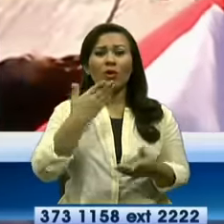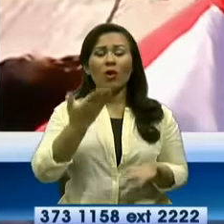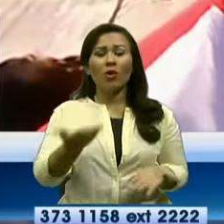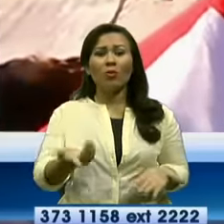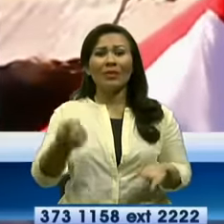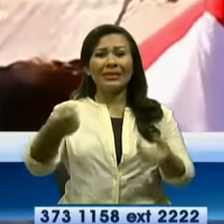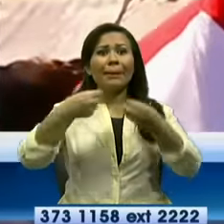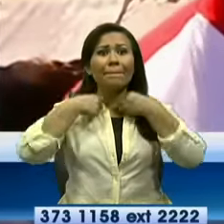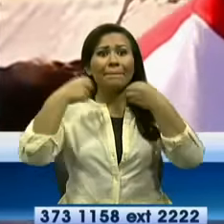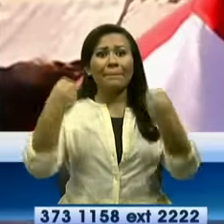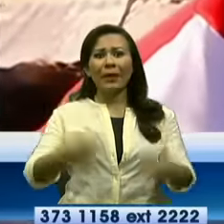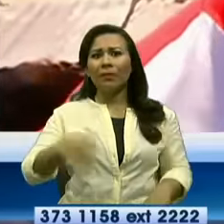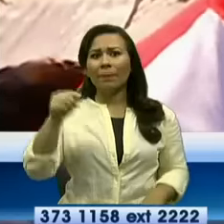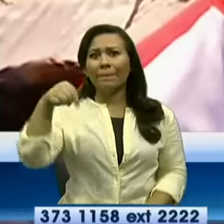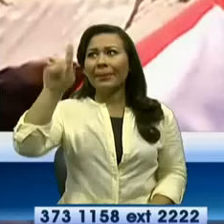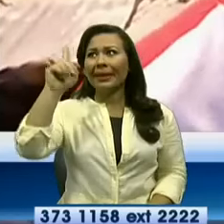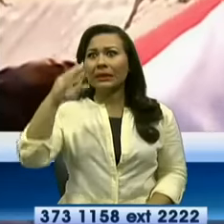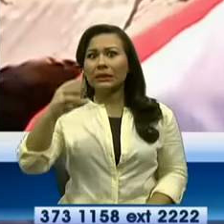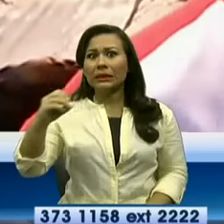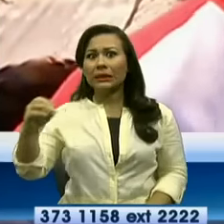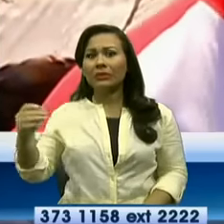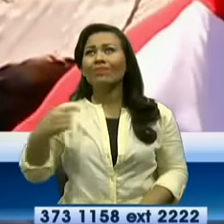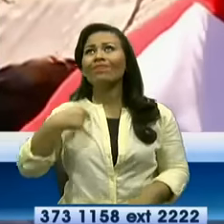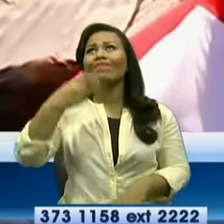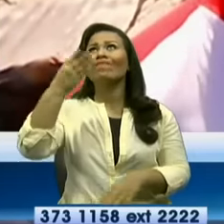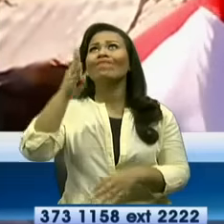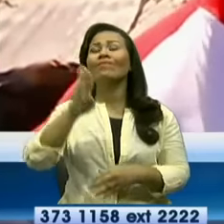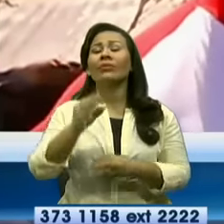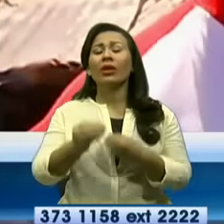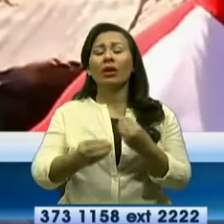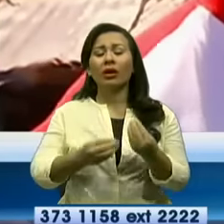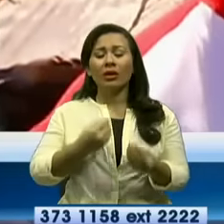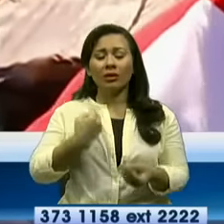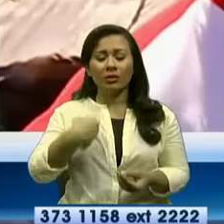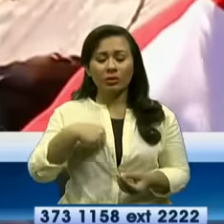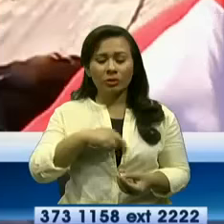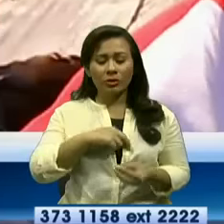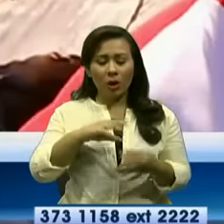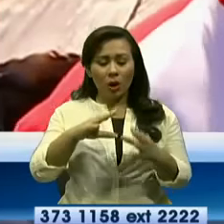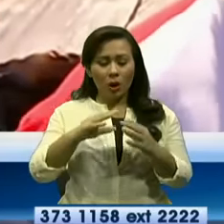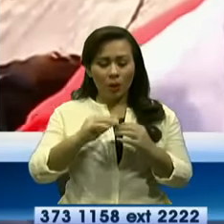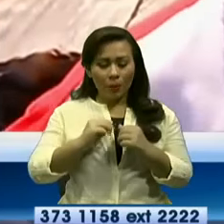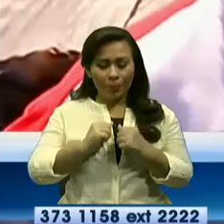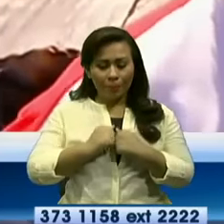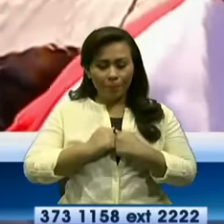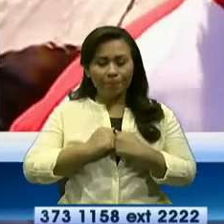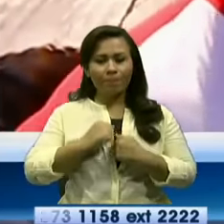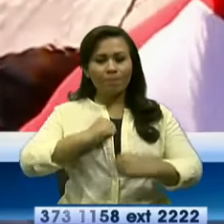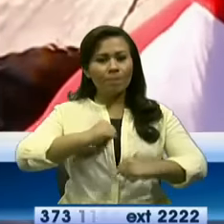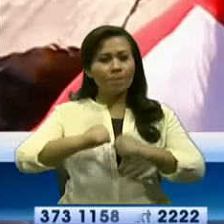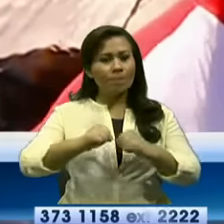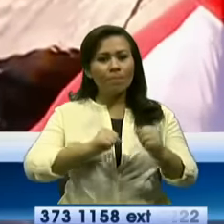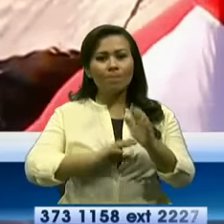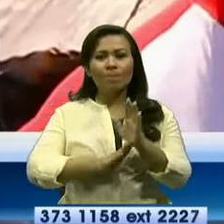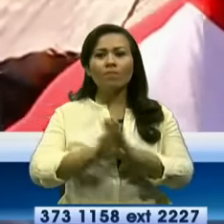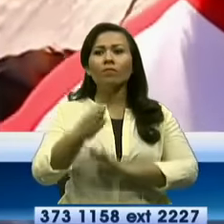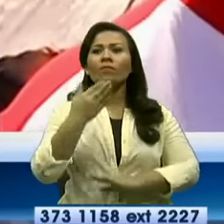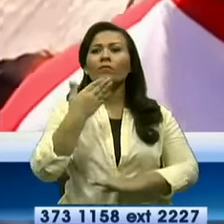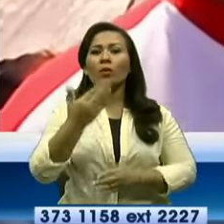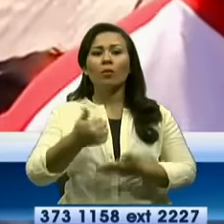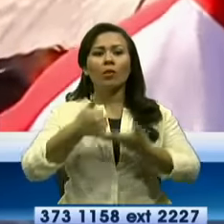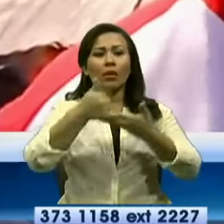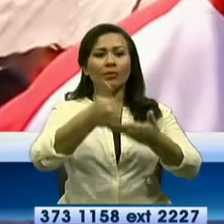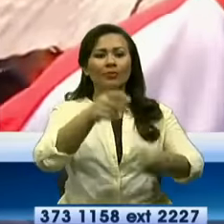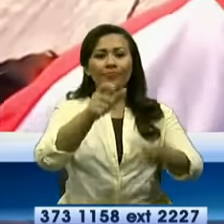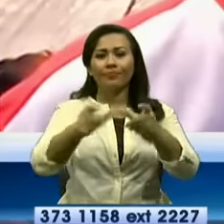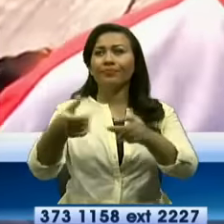son millonarias. Estos son los designios de Dios. Hay que más bien salir adelante, a ver en qué se puede ayudar